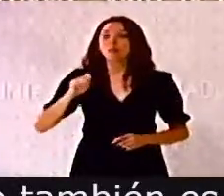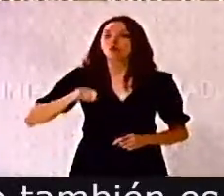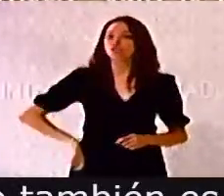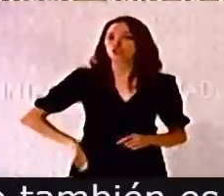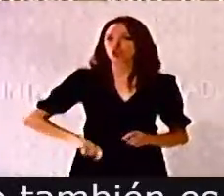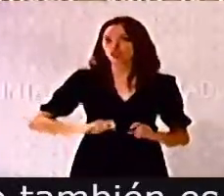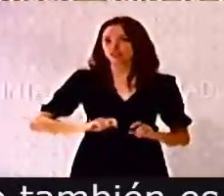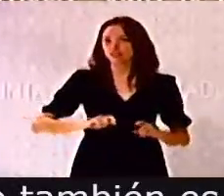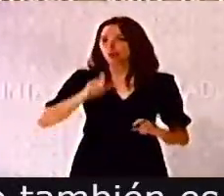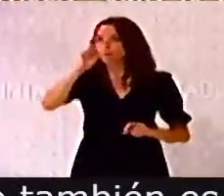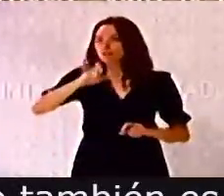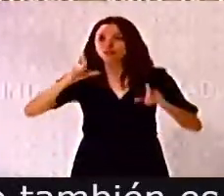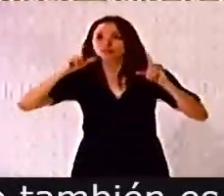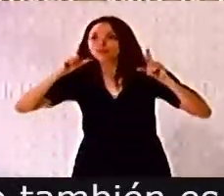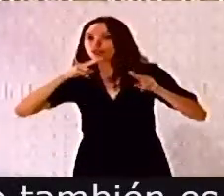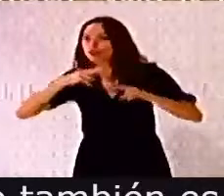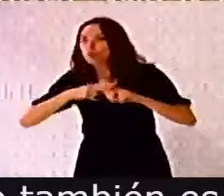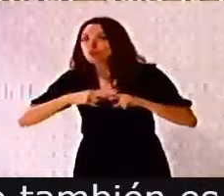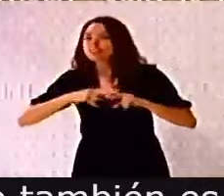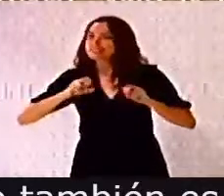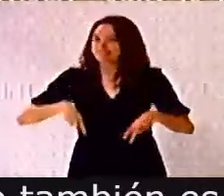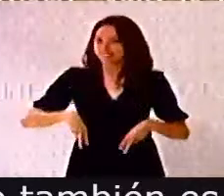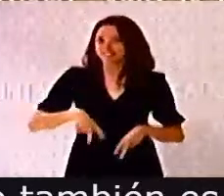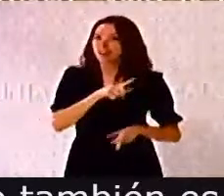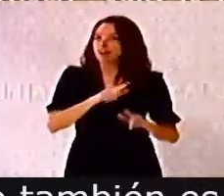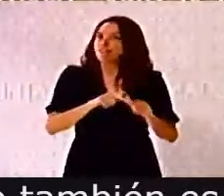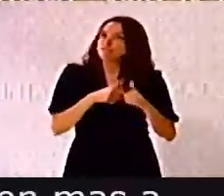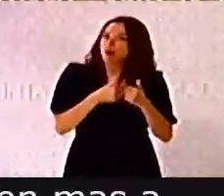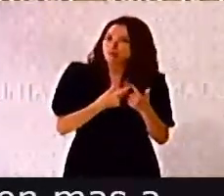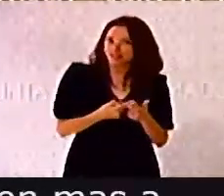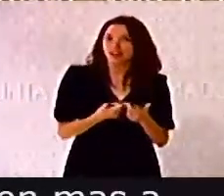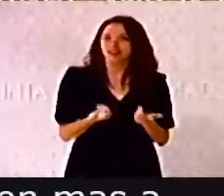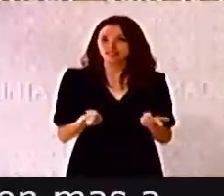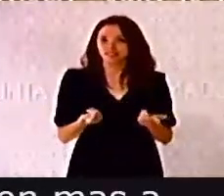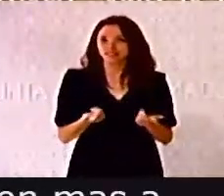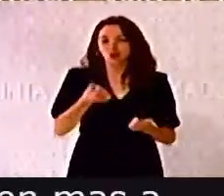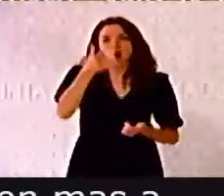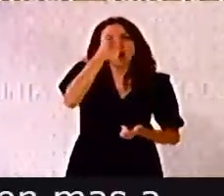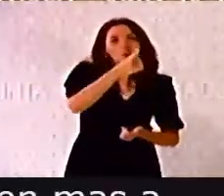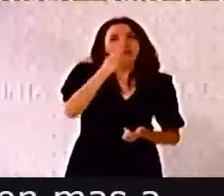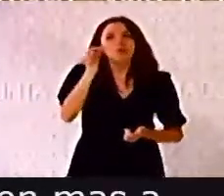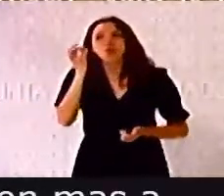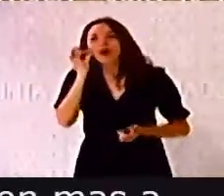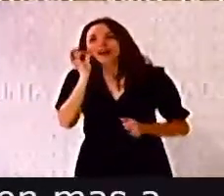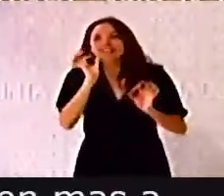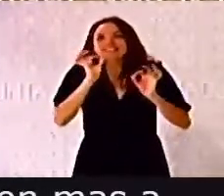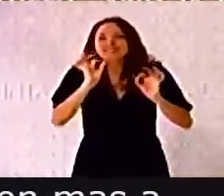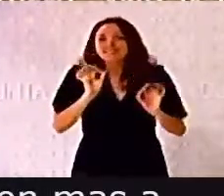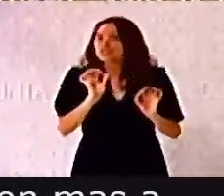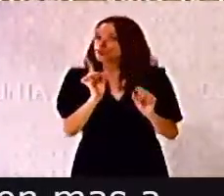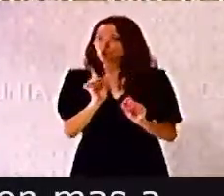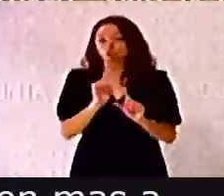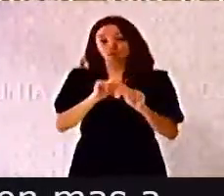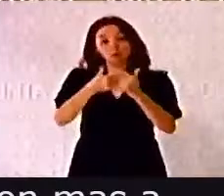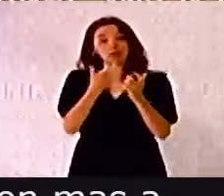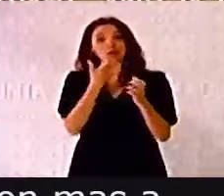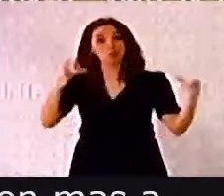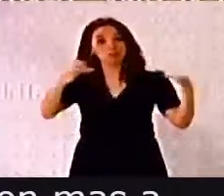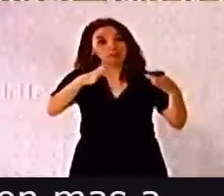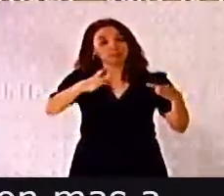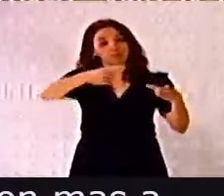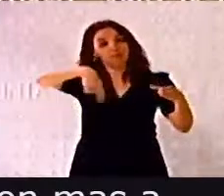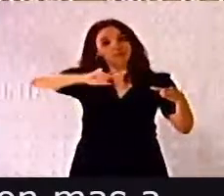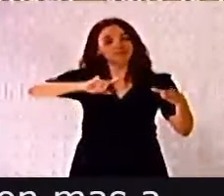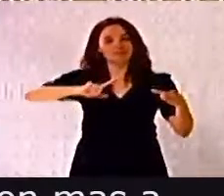que a personas, más a familias que a hombres o mujeres con nombre concreto, ¿no? Más a responsabilidades que